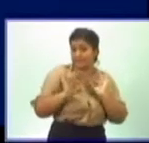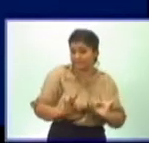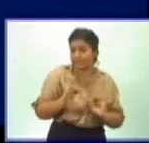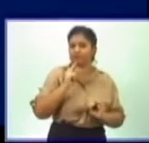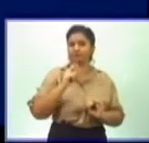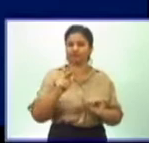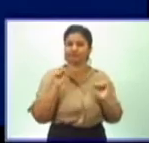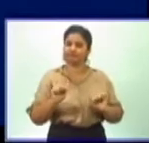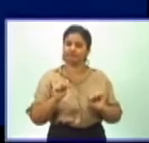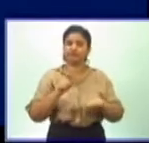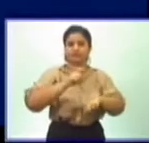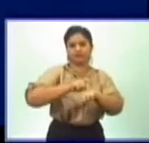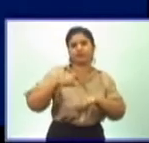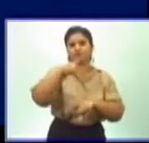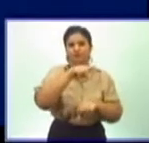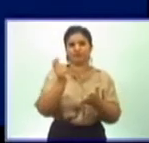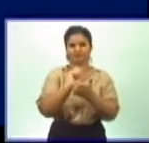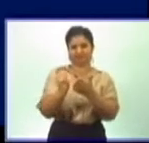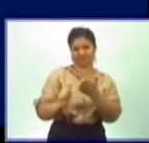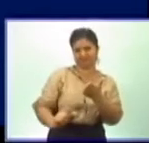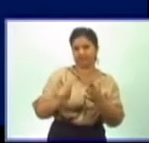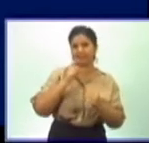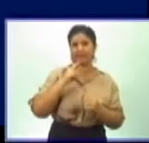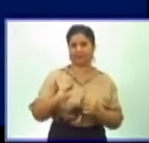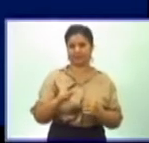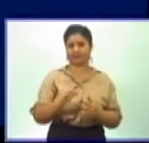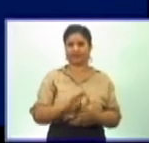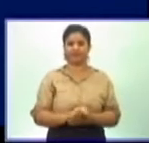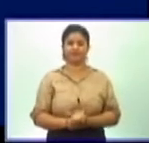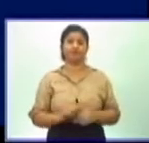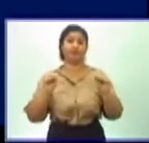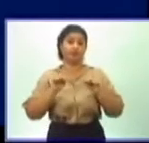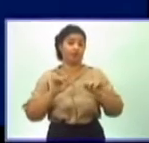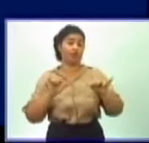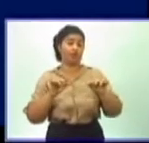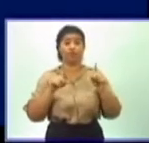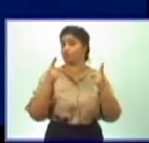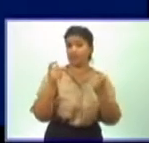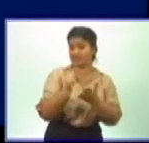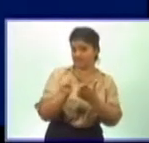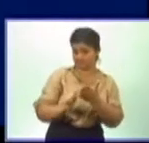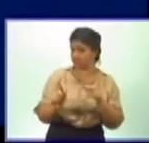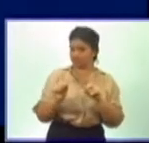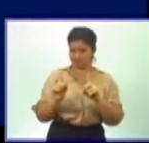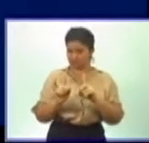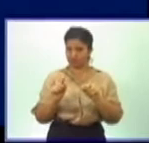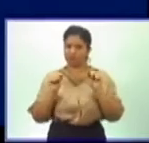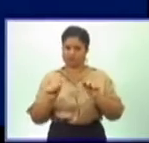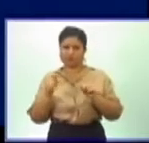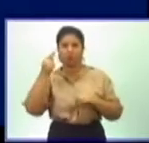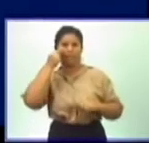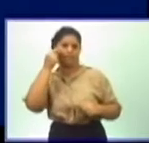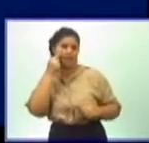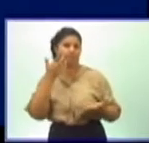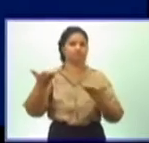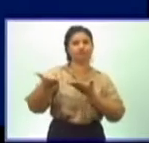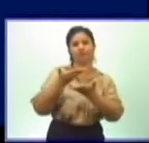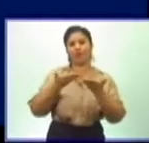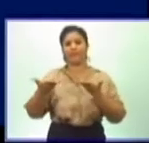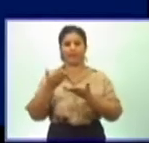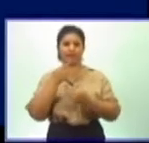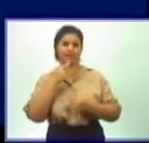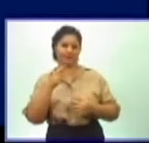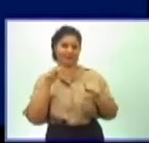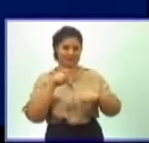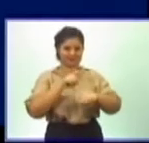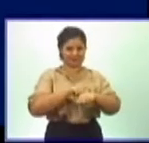para que ustedes puedan comprobar su respuesta. No es para que tomen nota, solamente evaluar su respuesta. Se los voy a